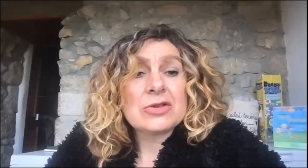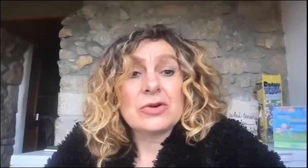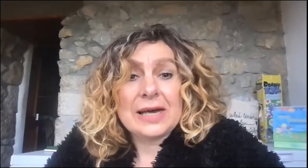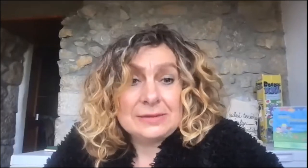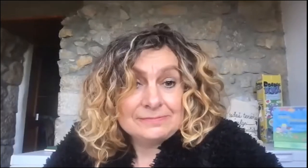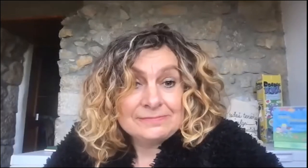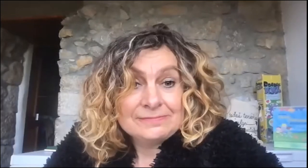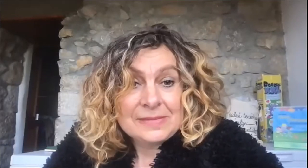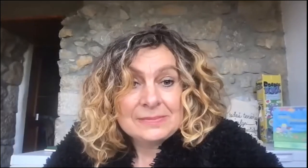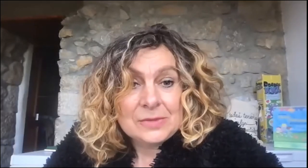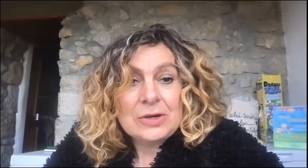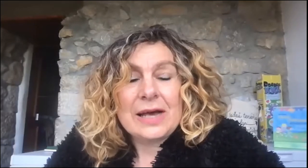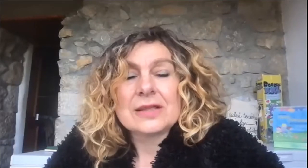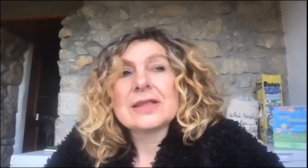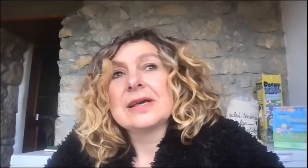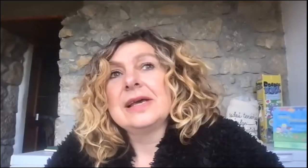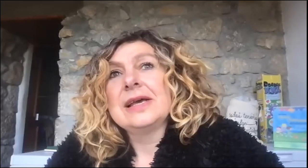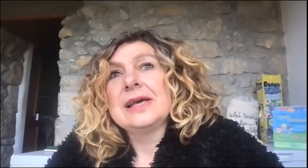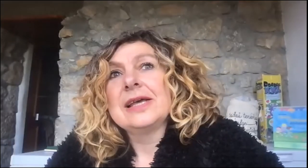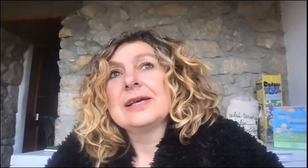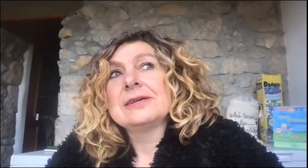lo sensorial, ¿no?